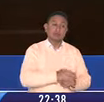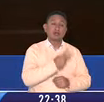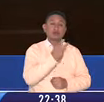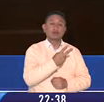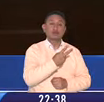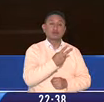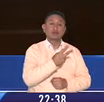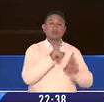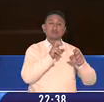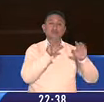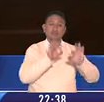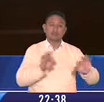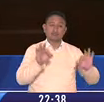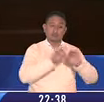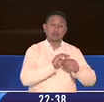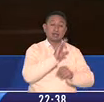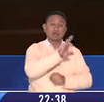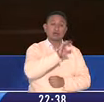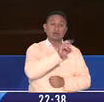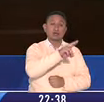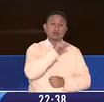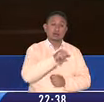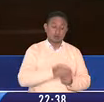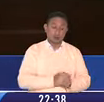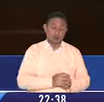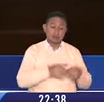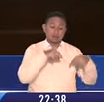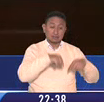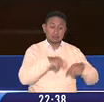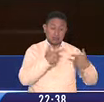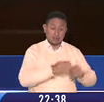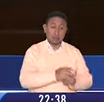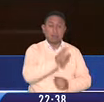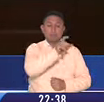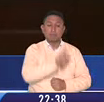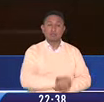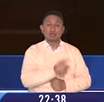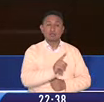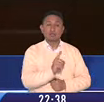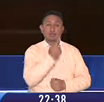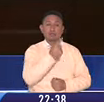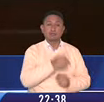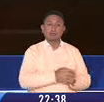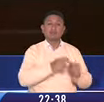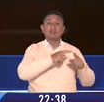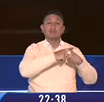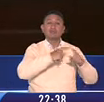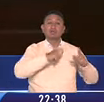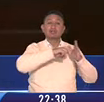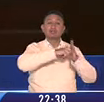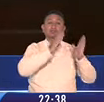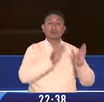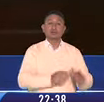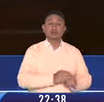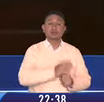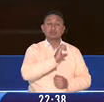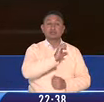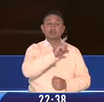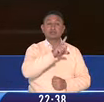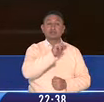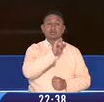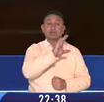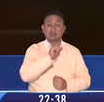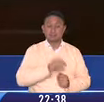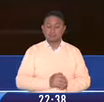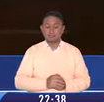de connotación. Las Torres, en el que se encuentra sentenciado en primera instancia el ex Contralor General Pablo C.,